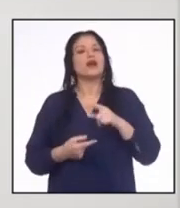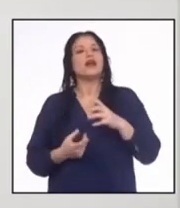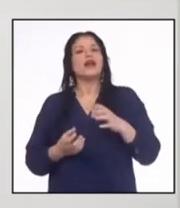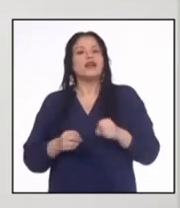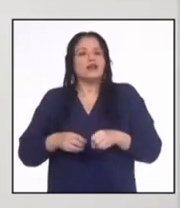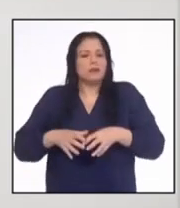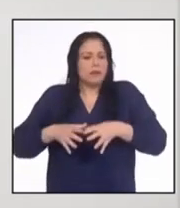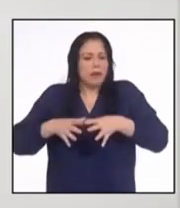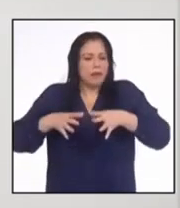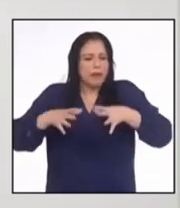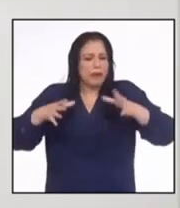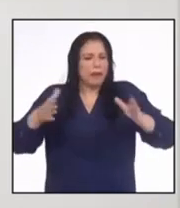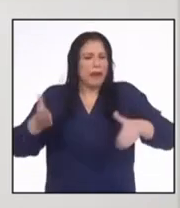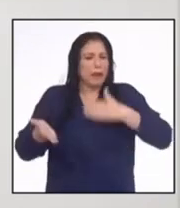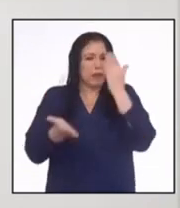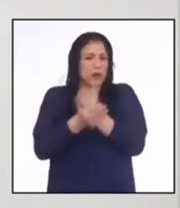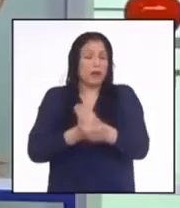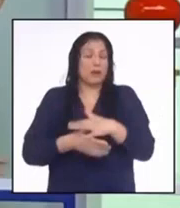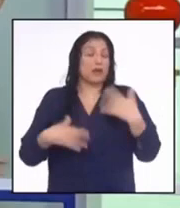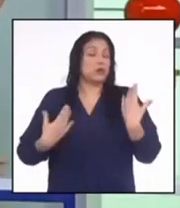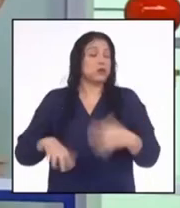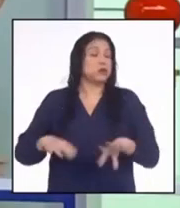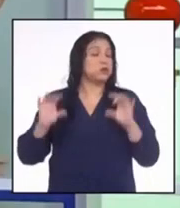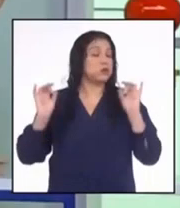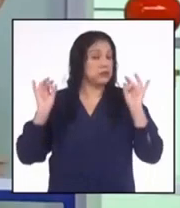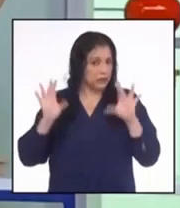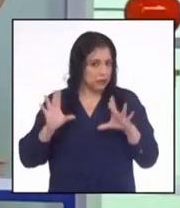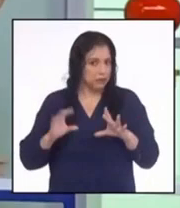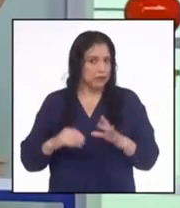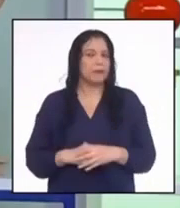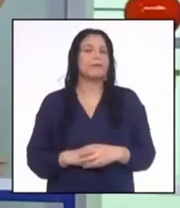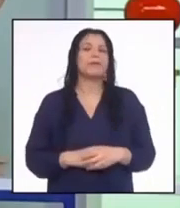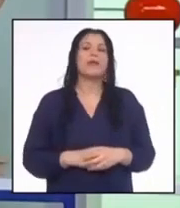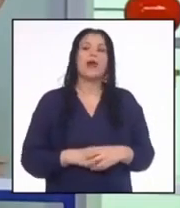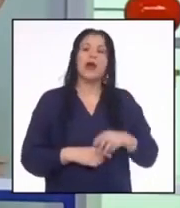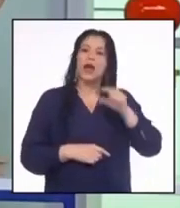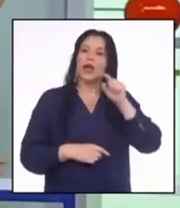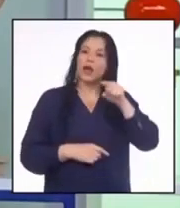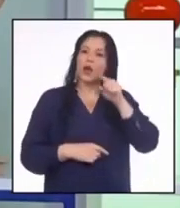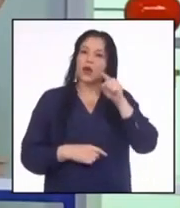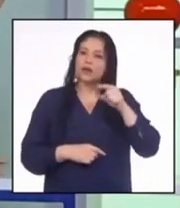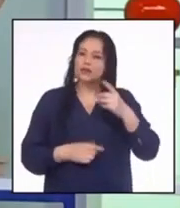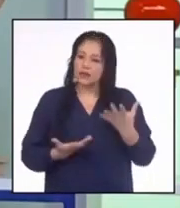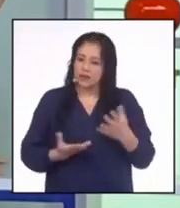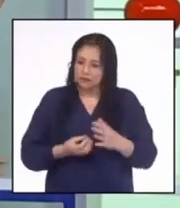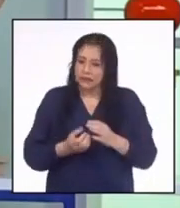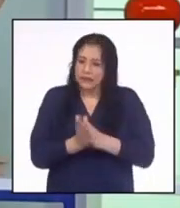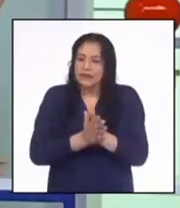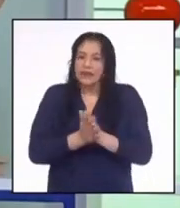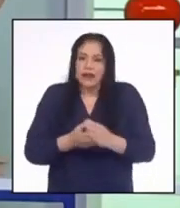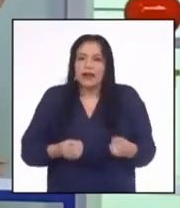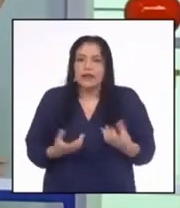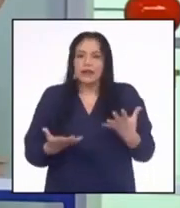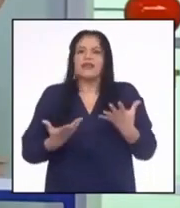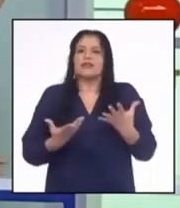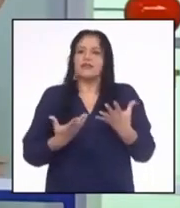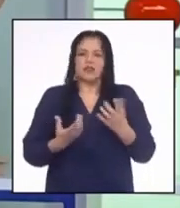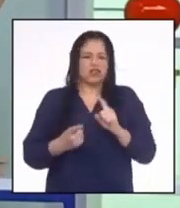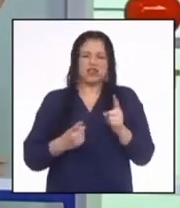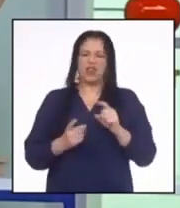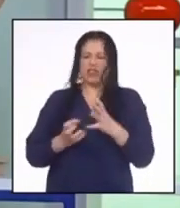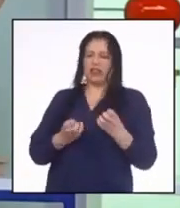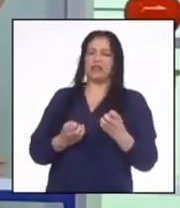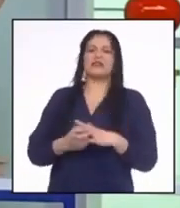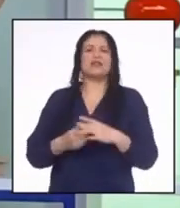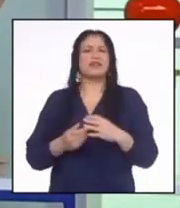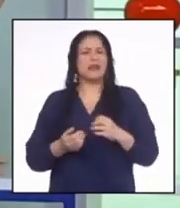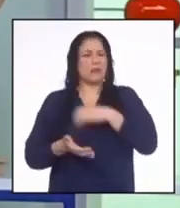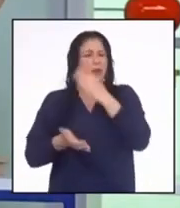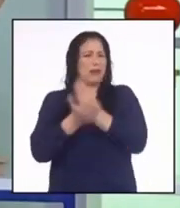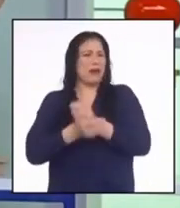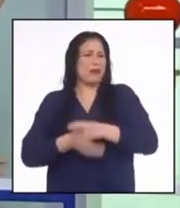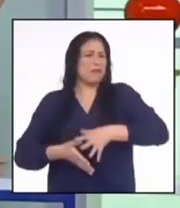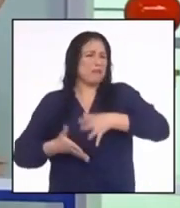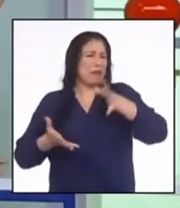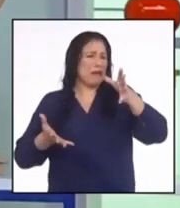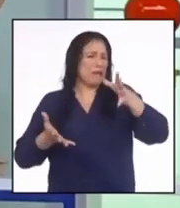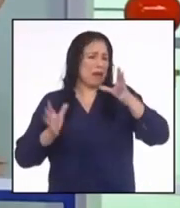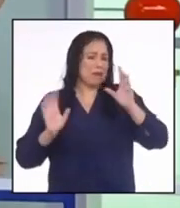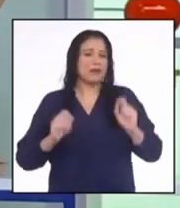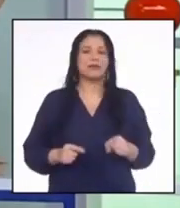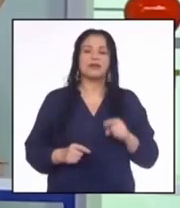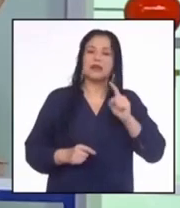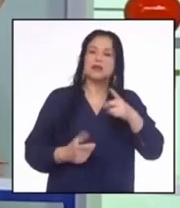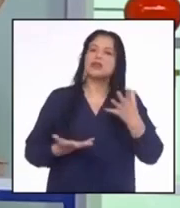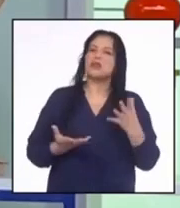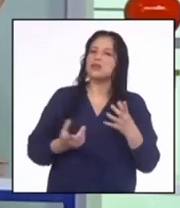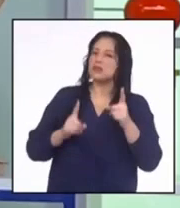y el conflicto se vuelve potencial. Entiendo, y con esa predisposición el problema se agudiza. Tendríamos entonces